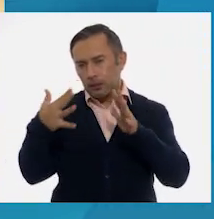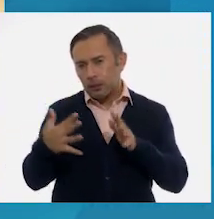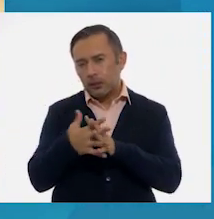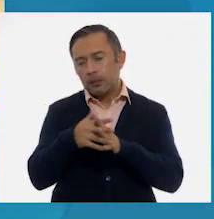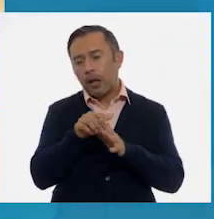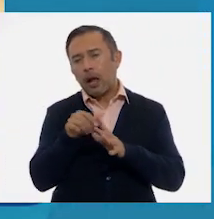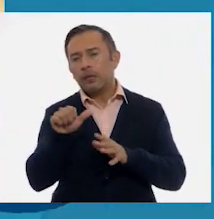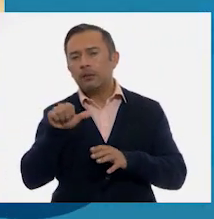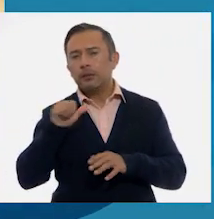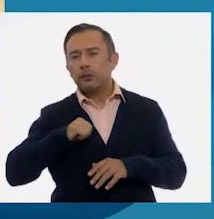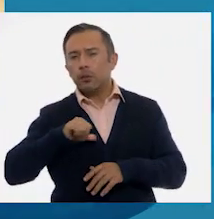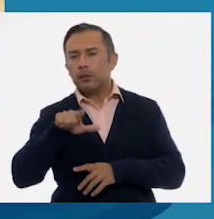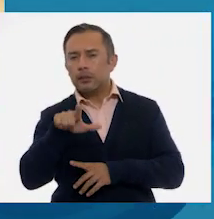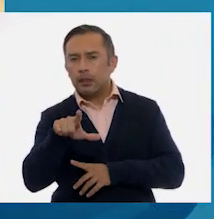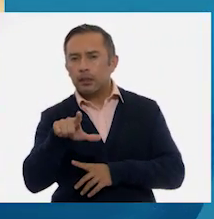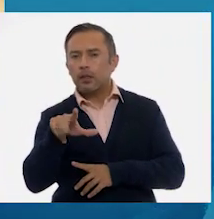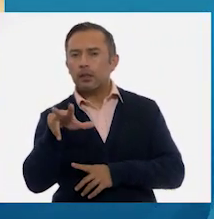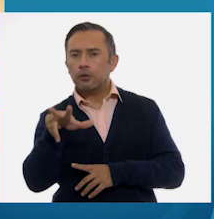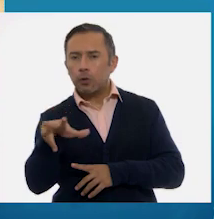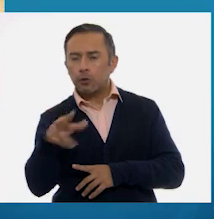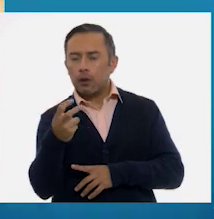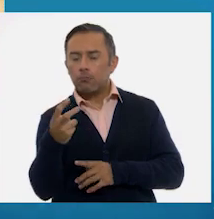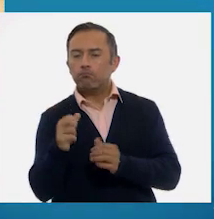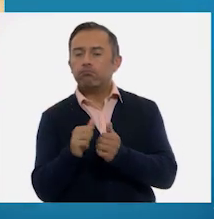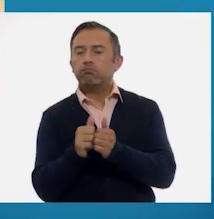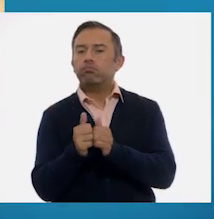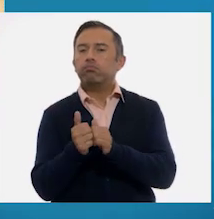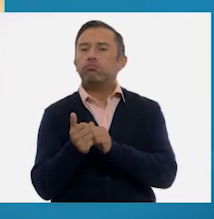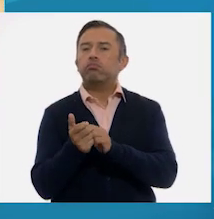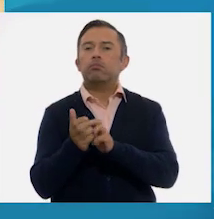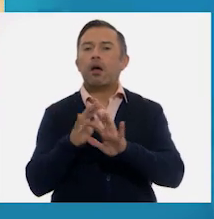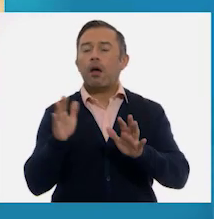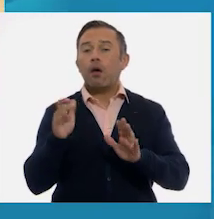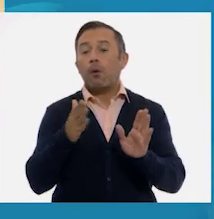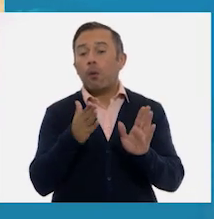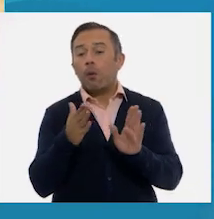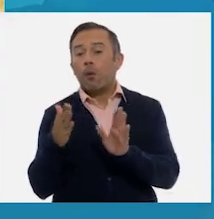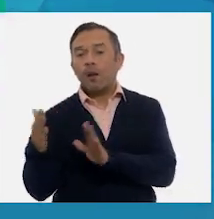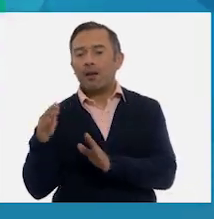XVII, XVIII y las primeras décadas del siglo XIX.